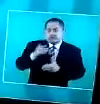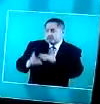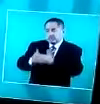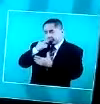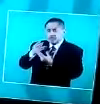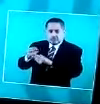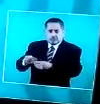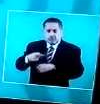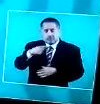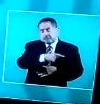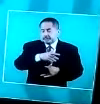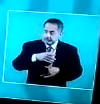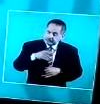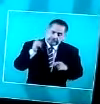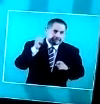muchísimo.